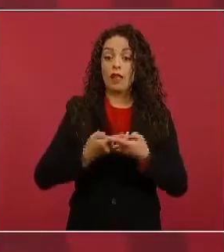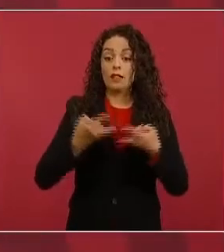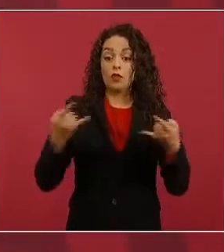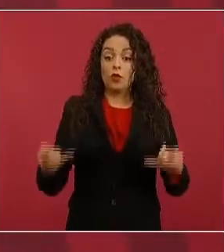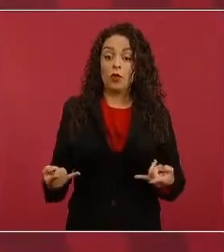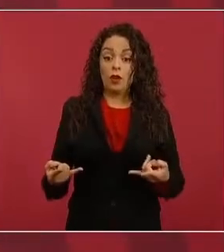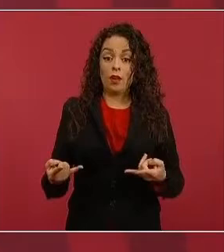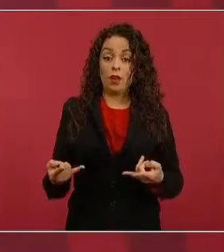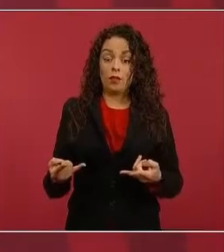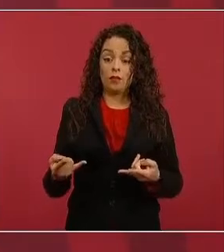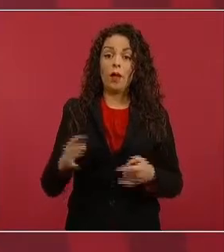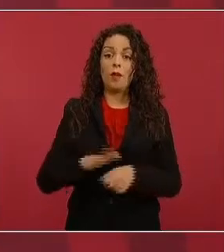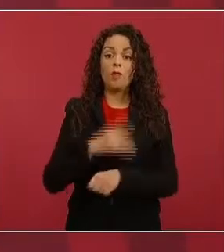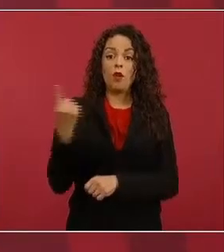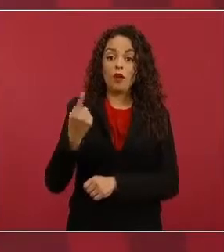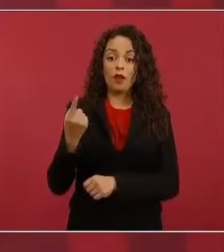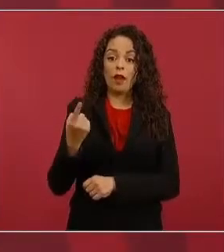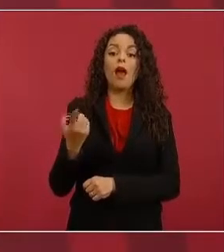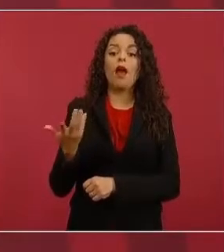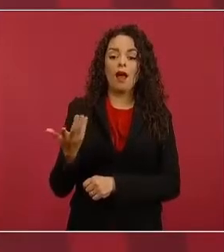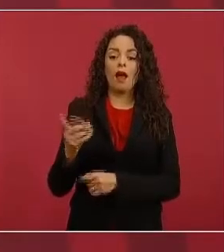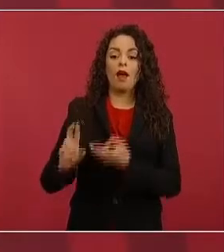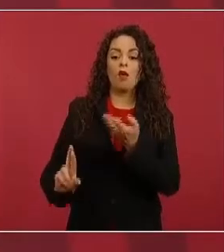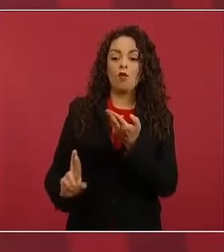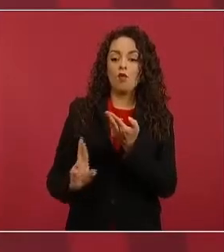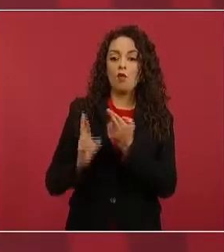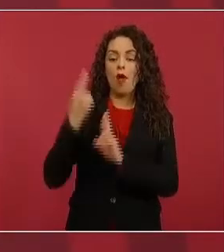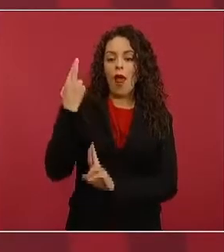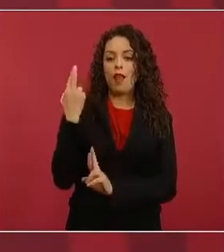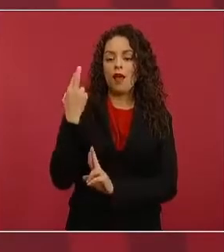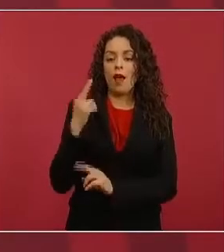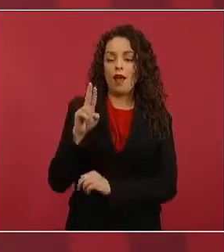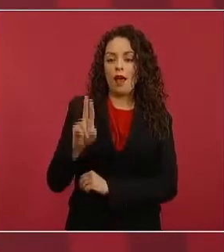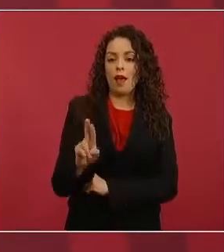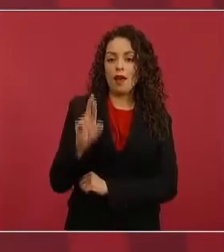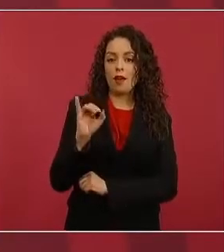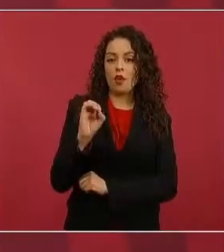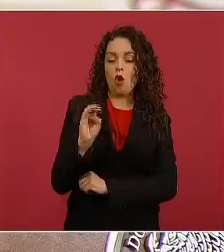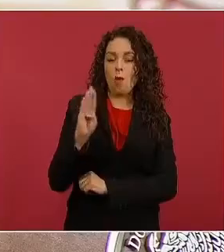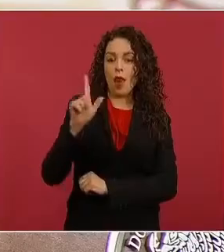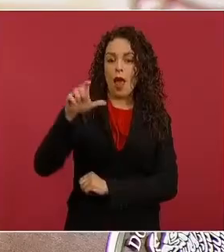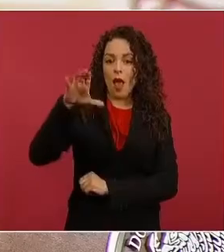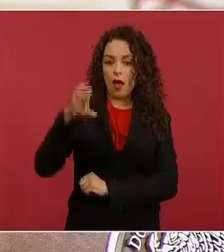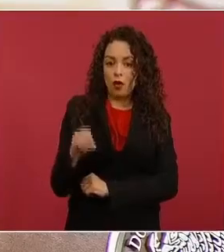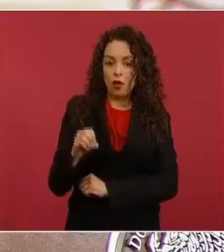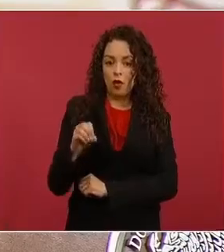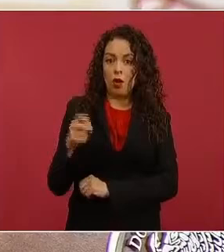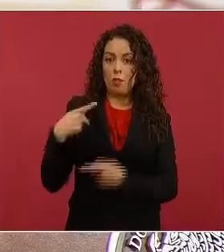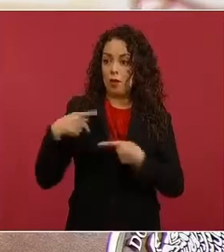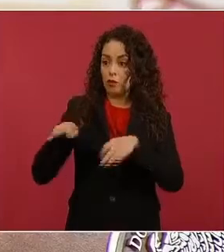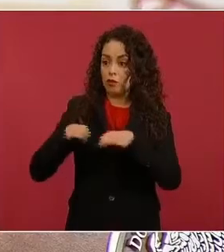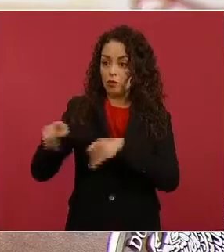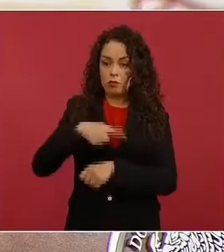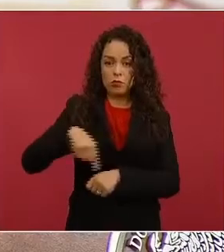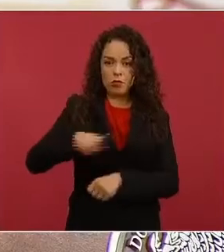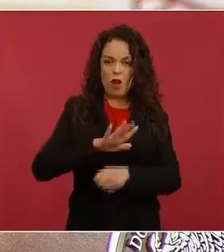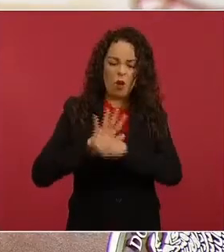la huelga de Río Blanco y la represión a los trabajadores. Son